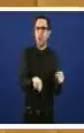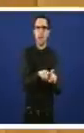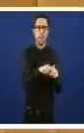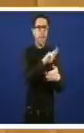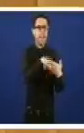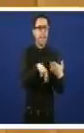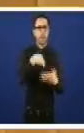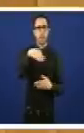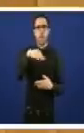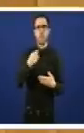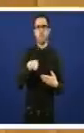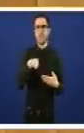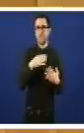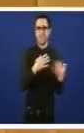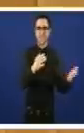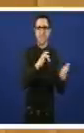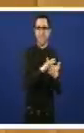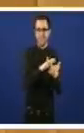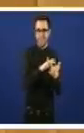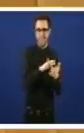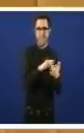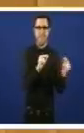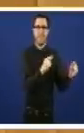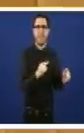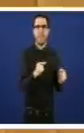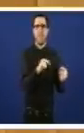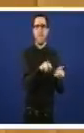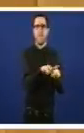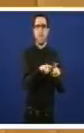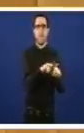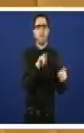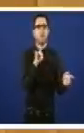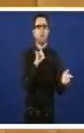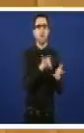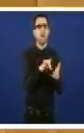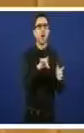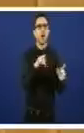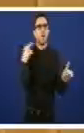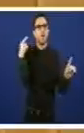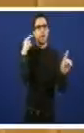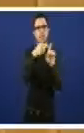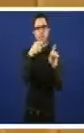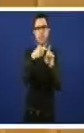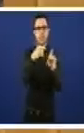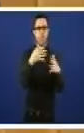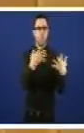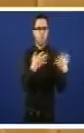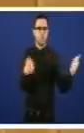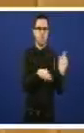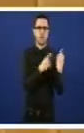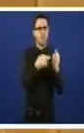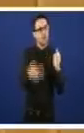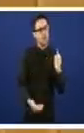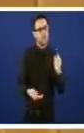única e o trámite de aprobación da lei se produza para un texto destas características. Fíxense,